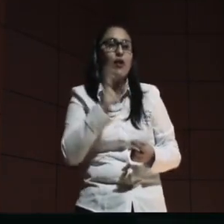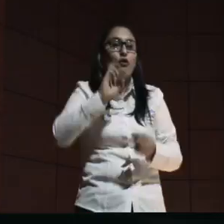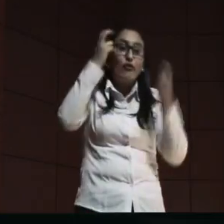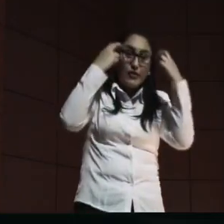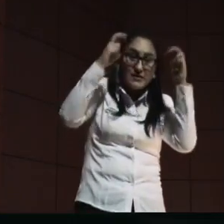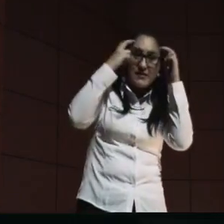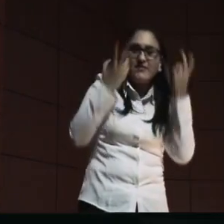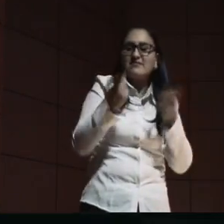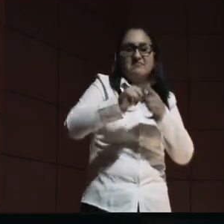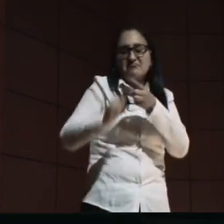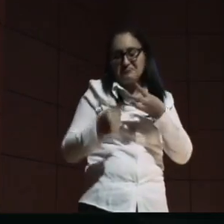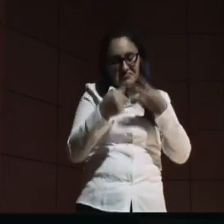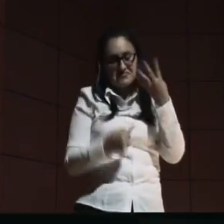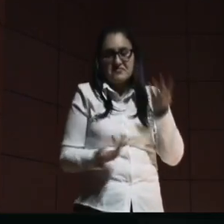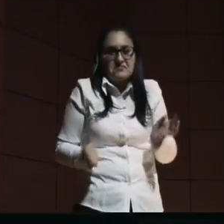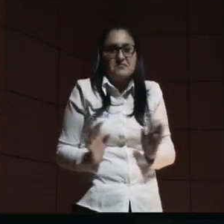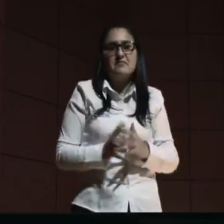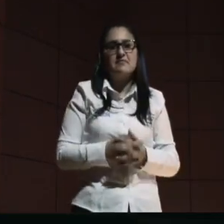cognitivas,